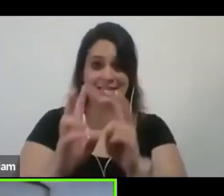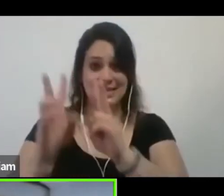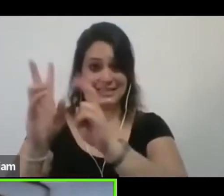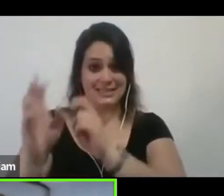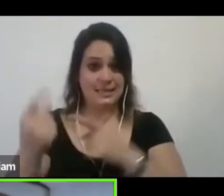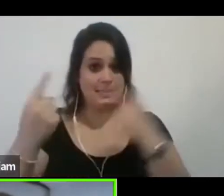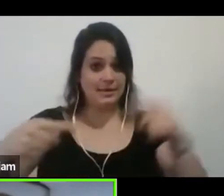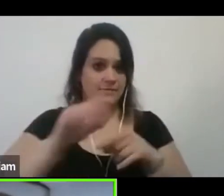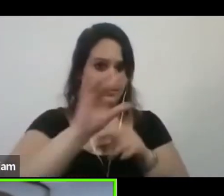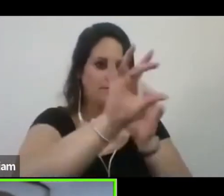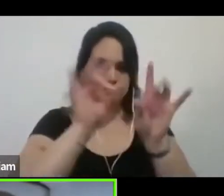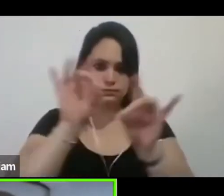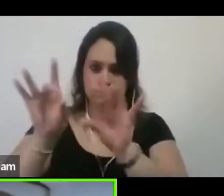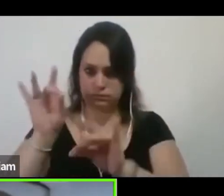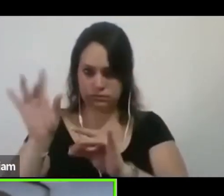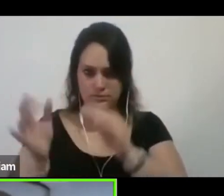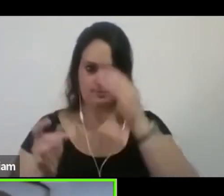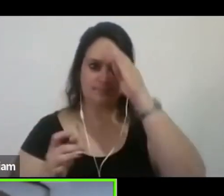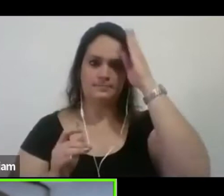disciplinas.